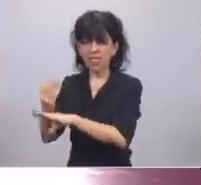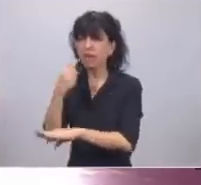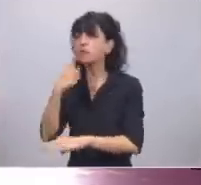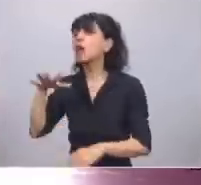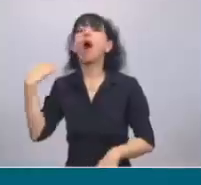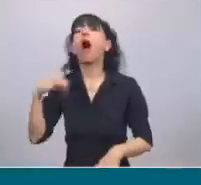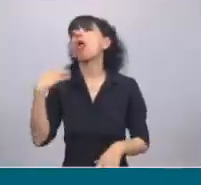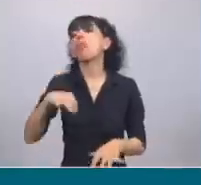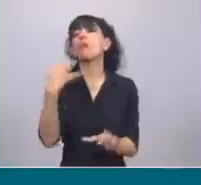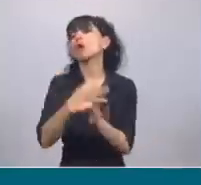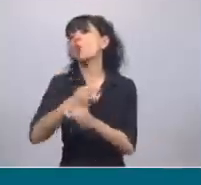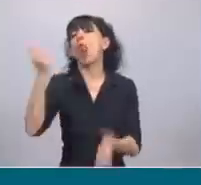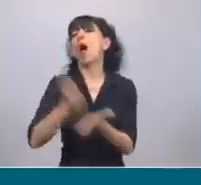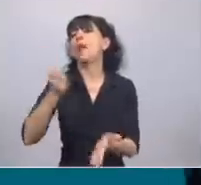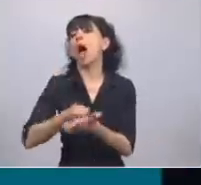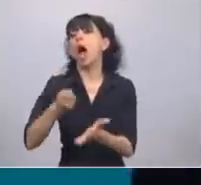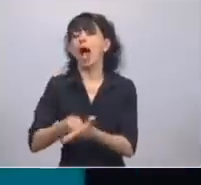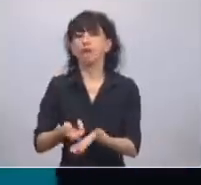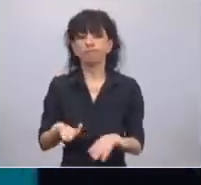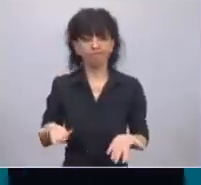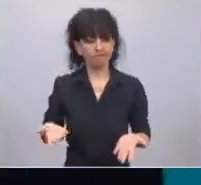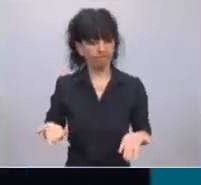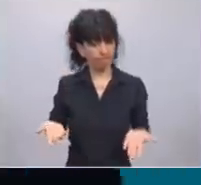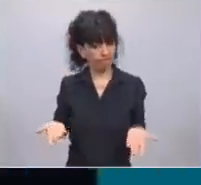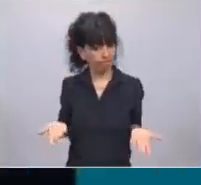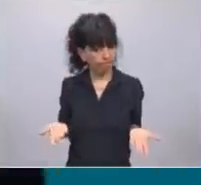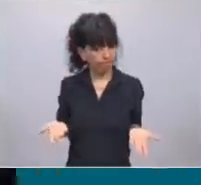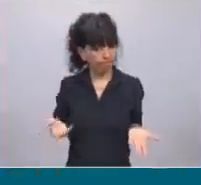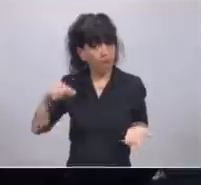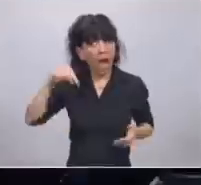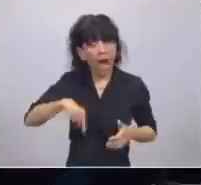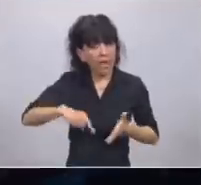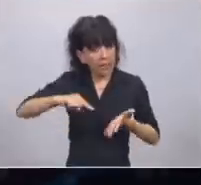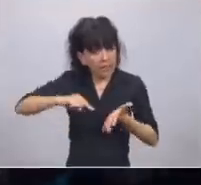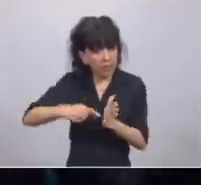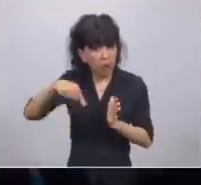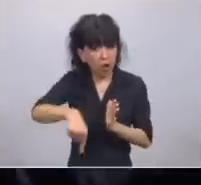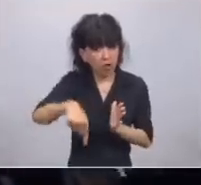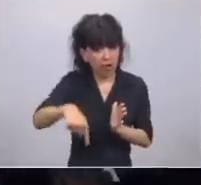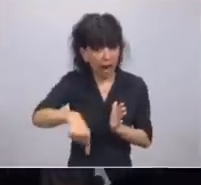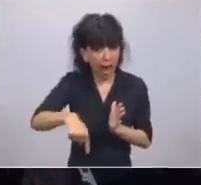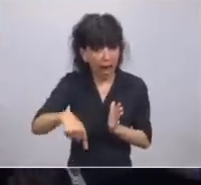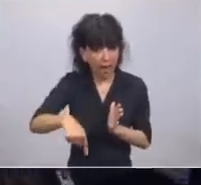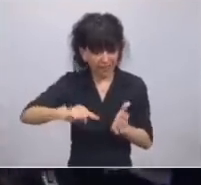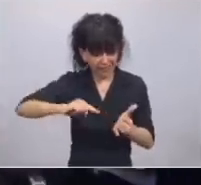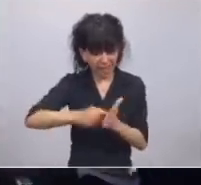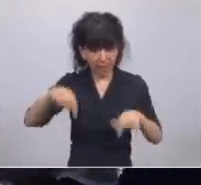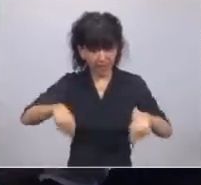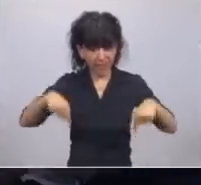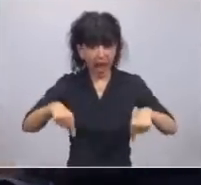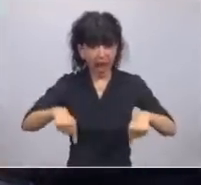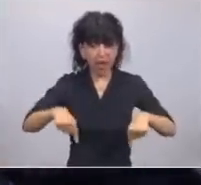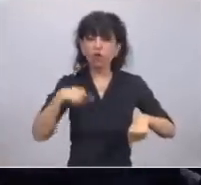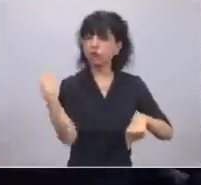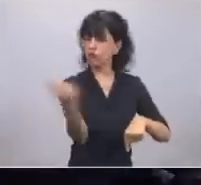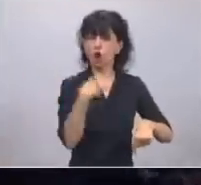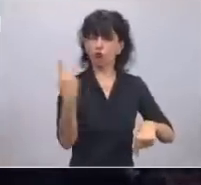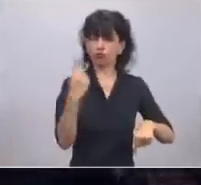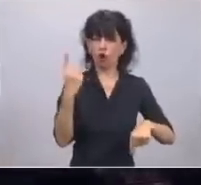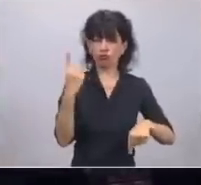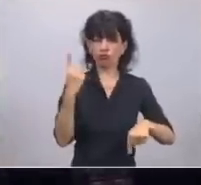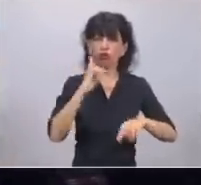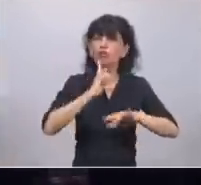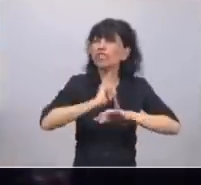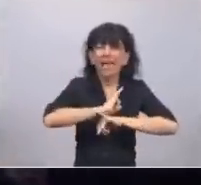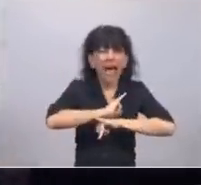educativo. Desde acá, desde Buenos Aires, desde esta ciudad capital, le decimos a